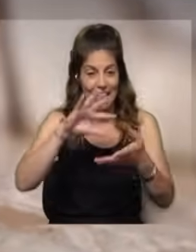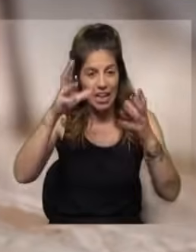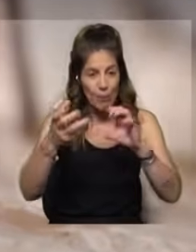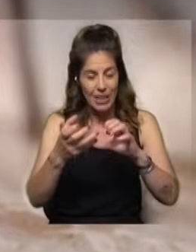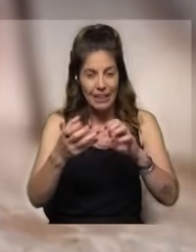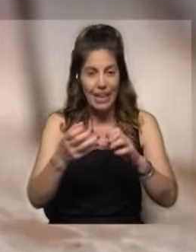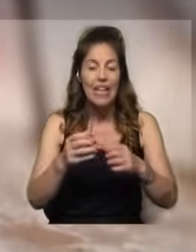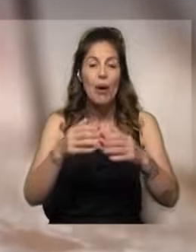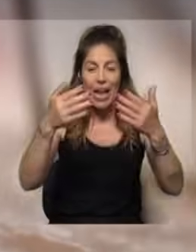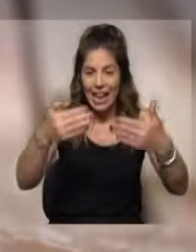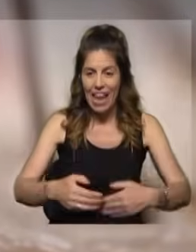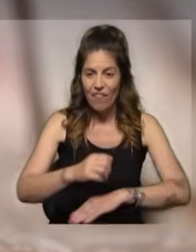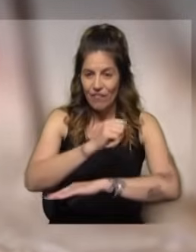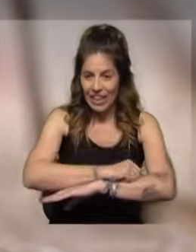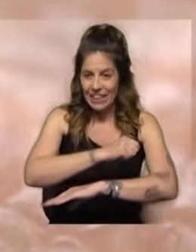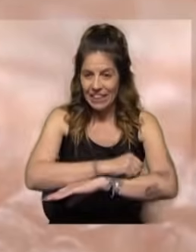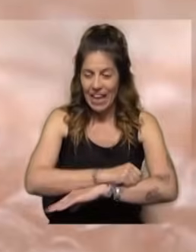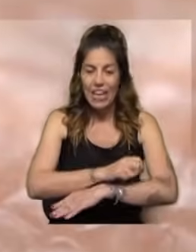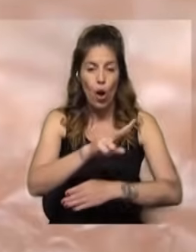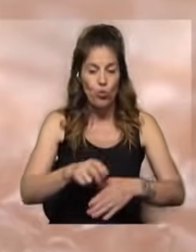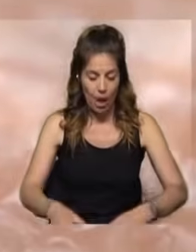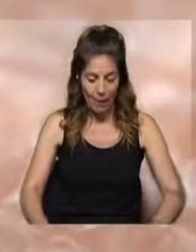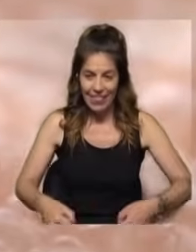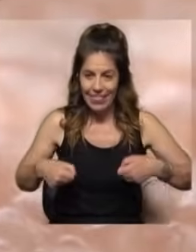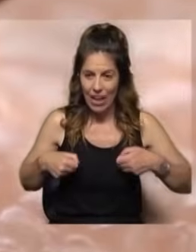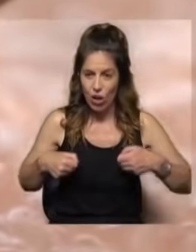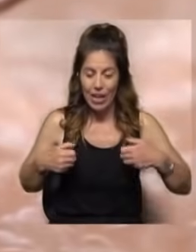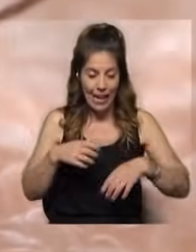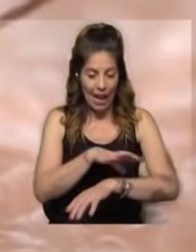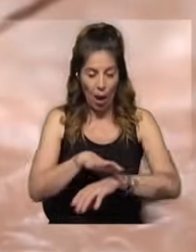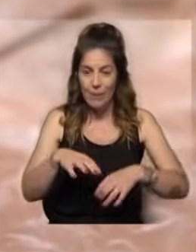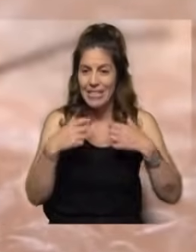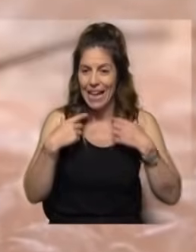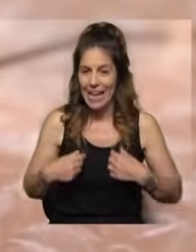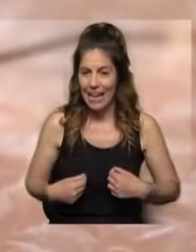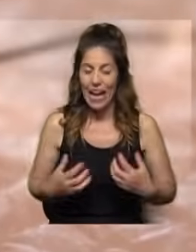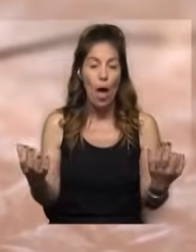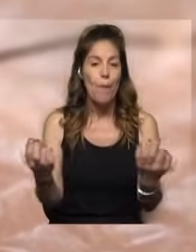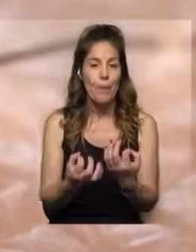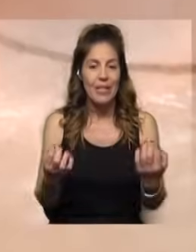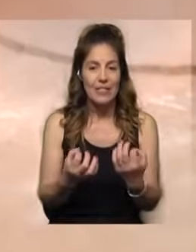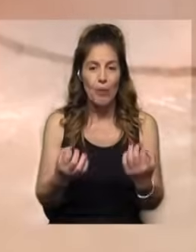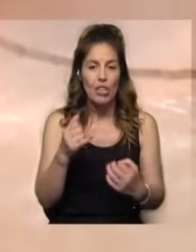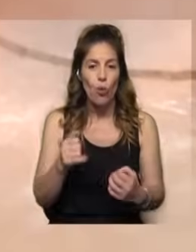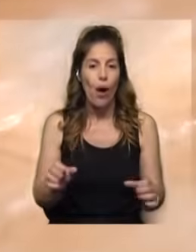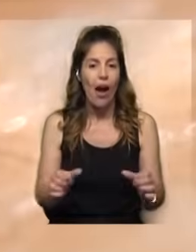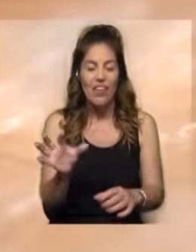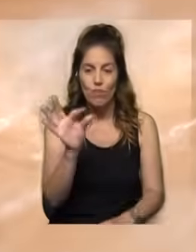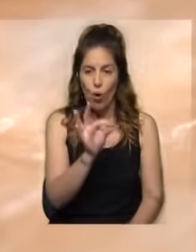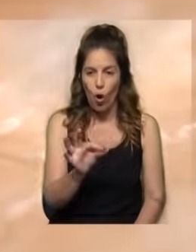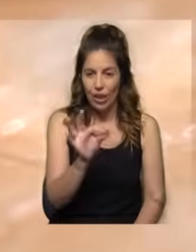mosquiteros en las ventanas de las casas usar pantalones largos y camisas de manga larga particularmente cuando hay actividad de